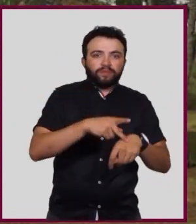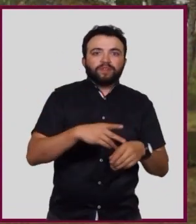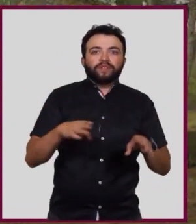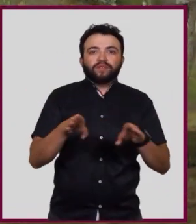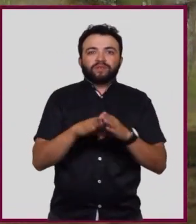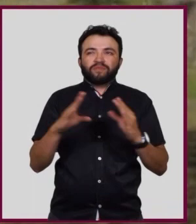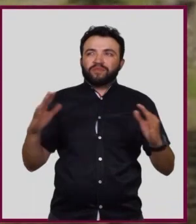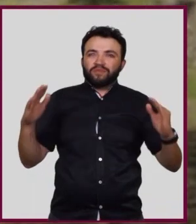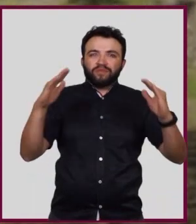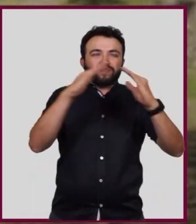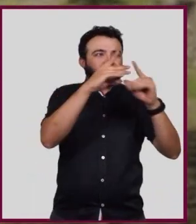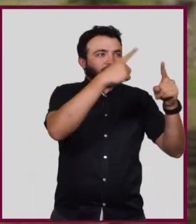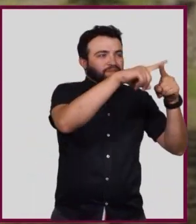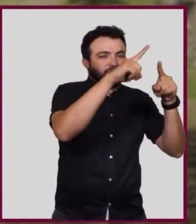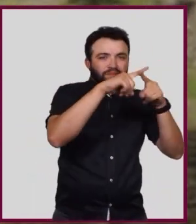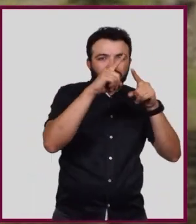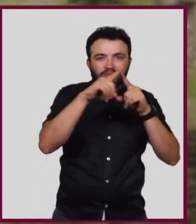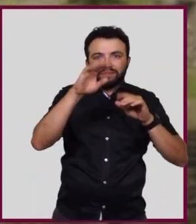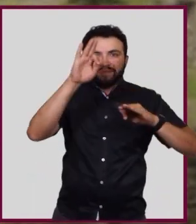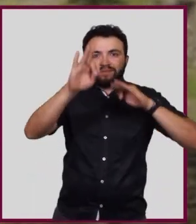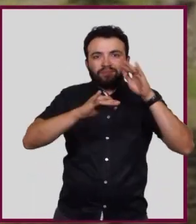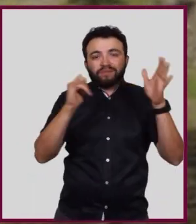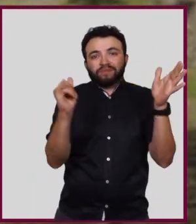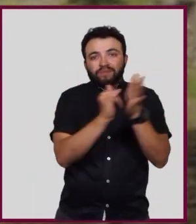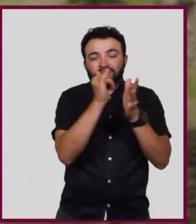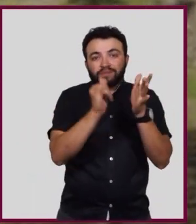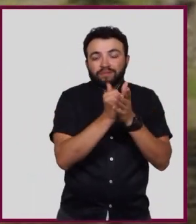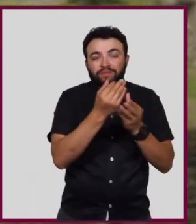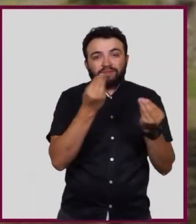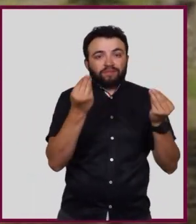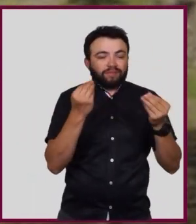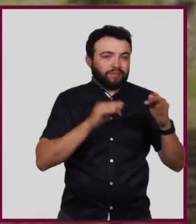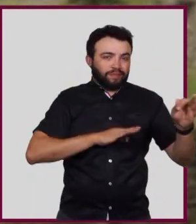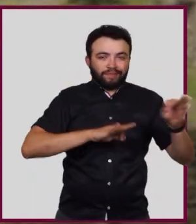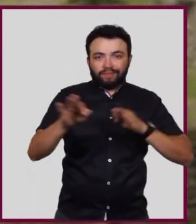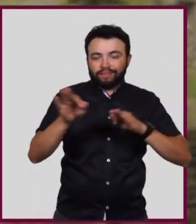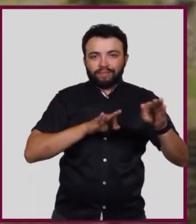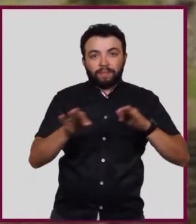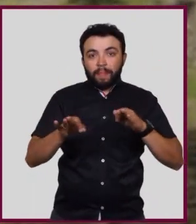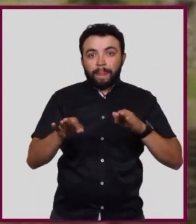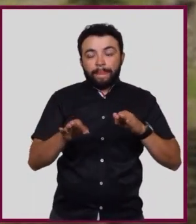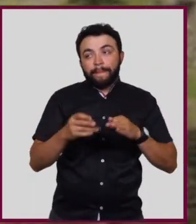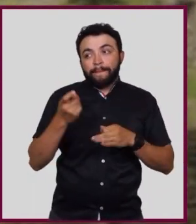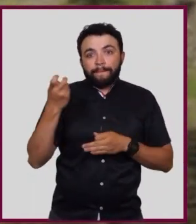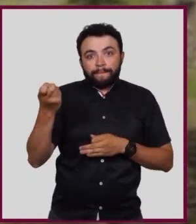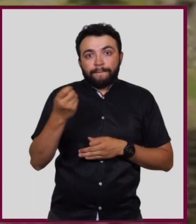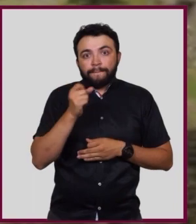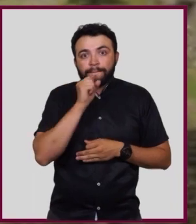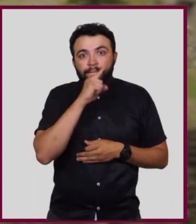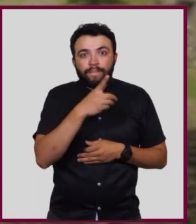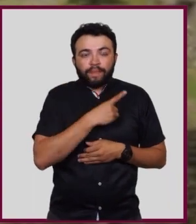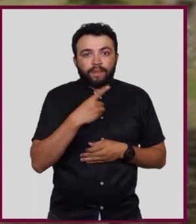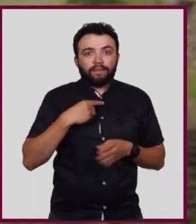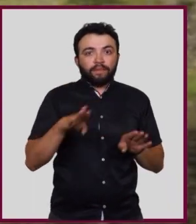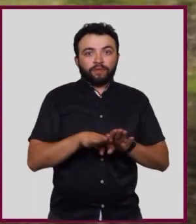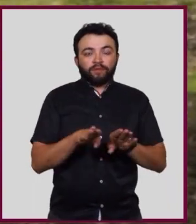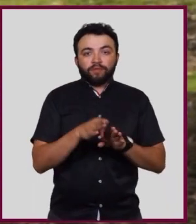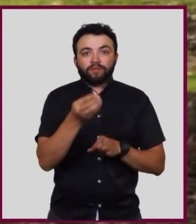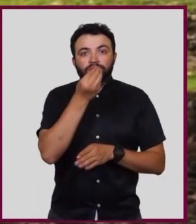meseta. Era mucho trabajo y ellos también tenían que producir su